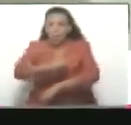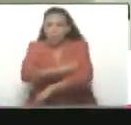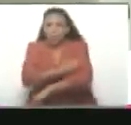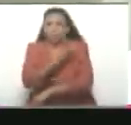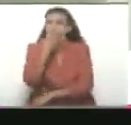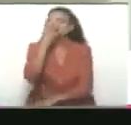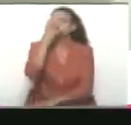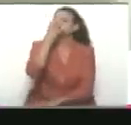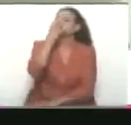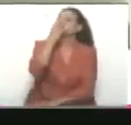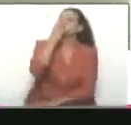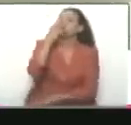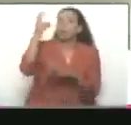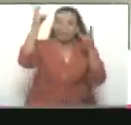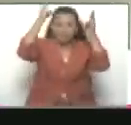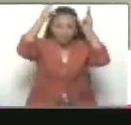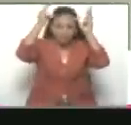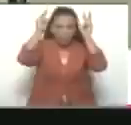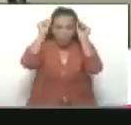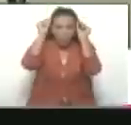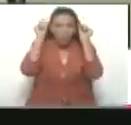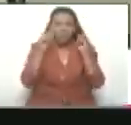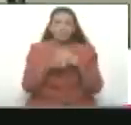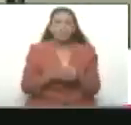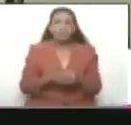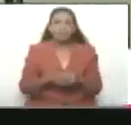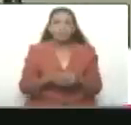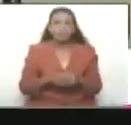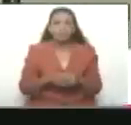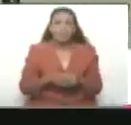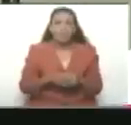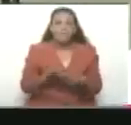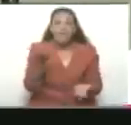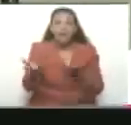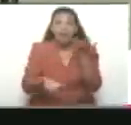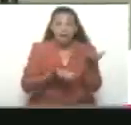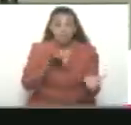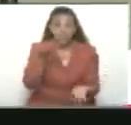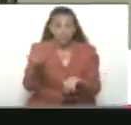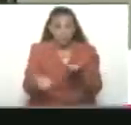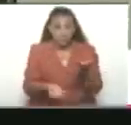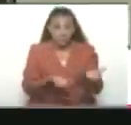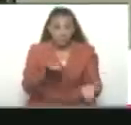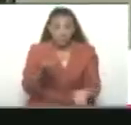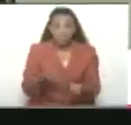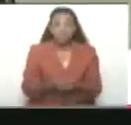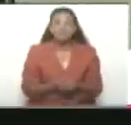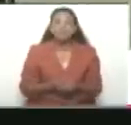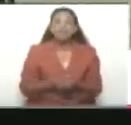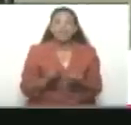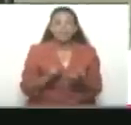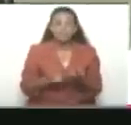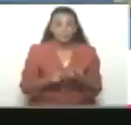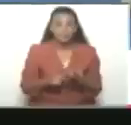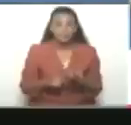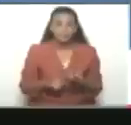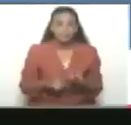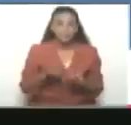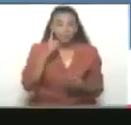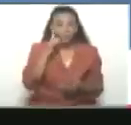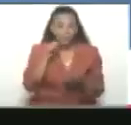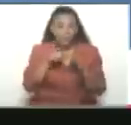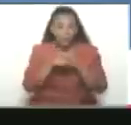anestesiólogos enfermeras las personas para la cocina que tiene una cocina Aquí vamos a